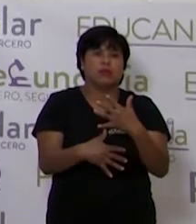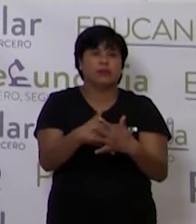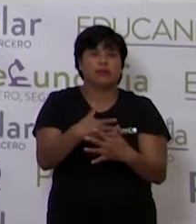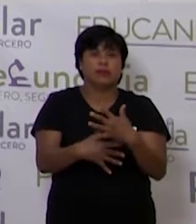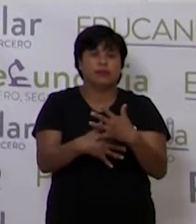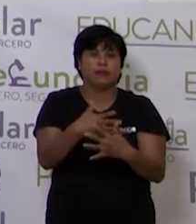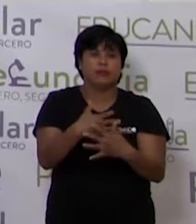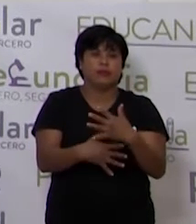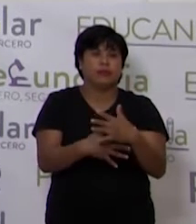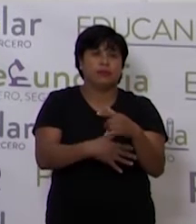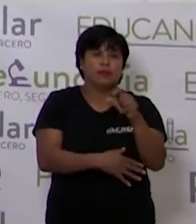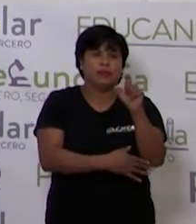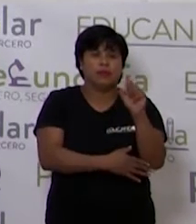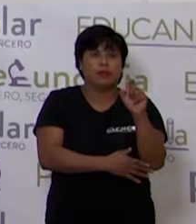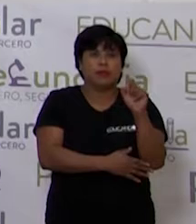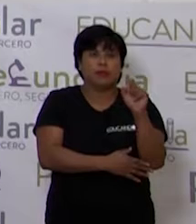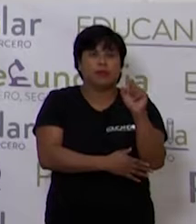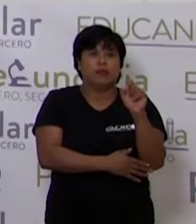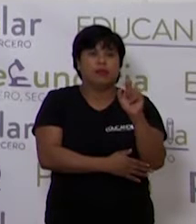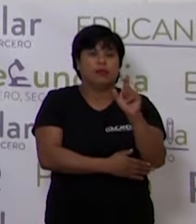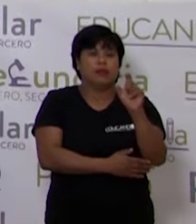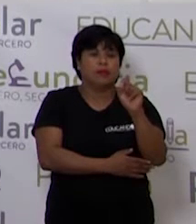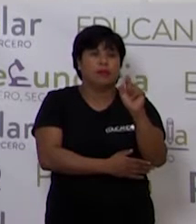15, 20,